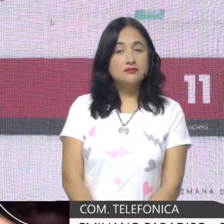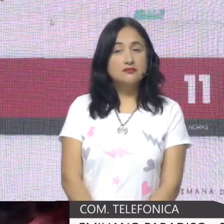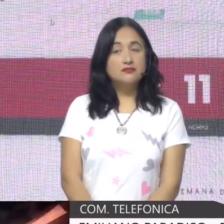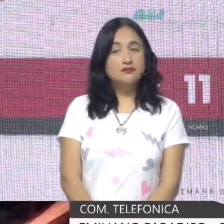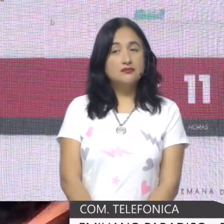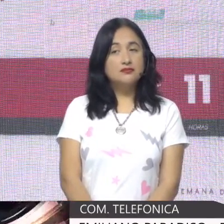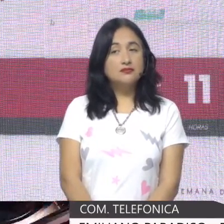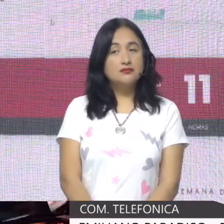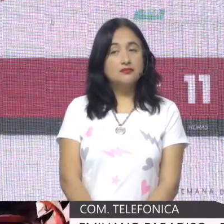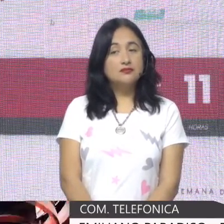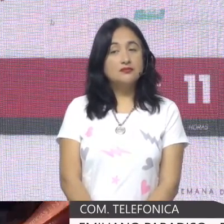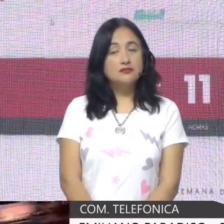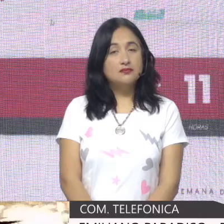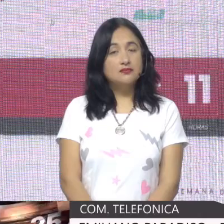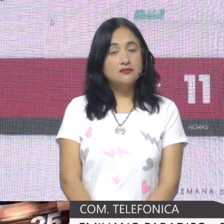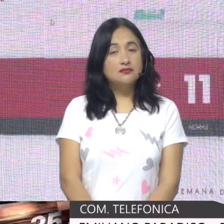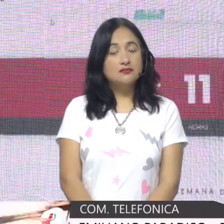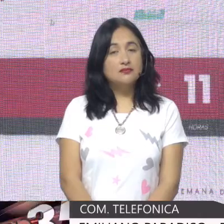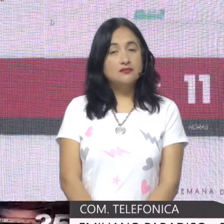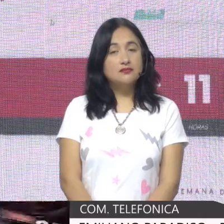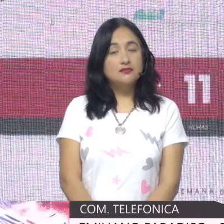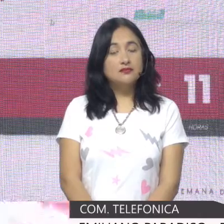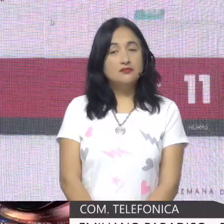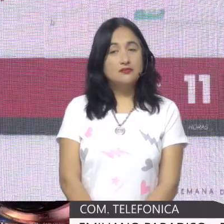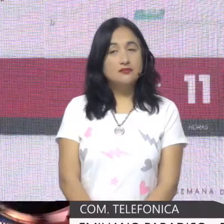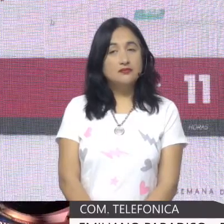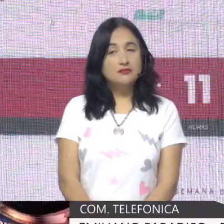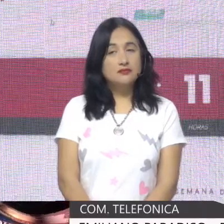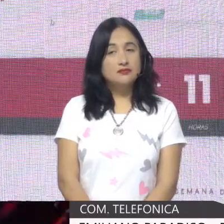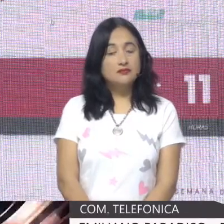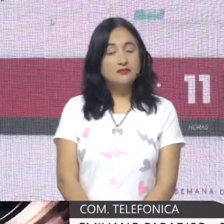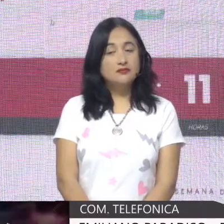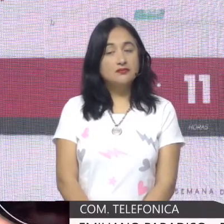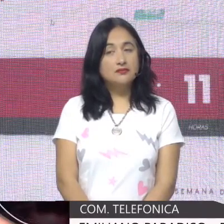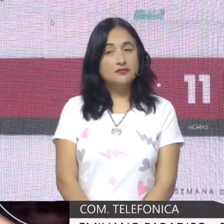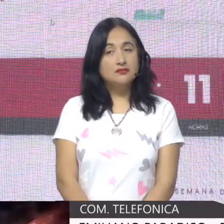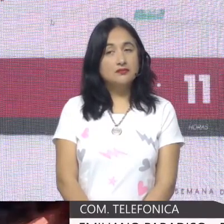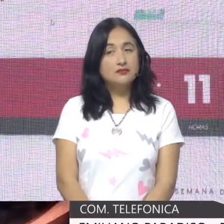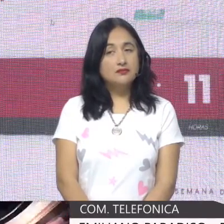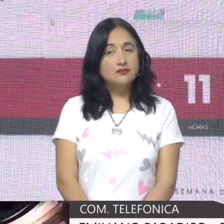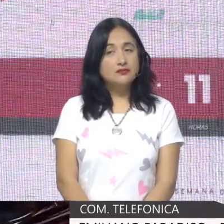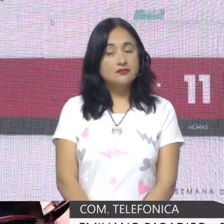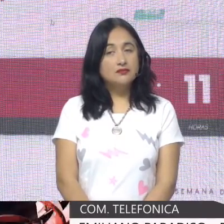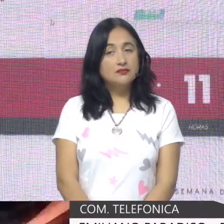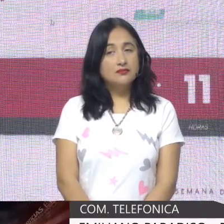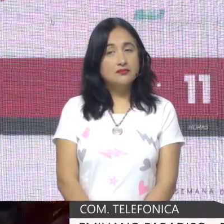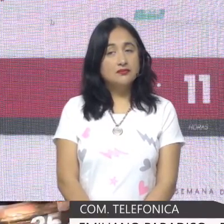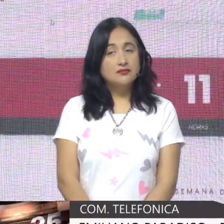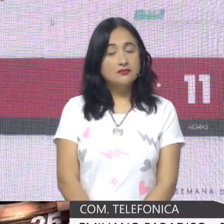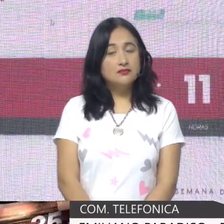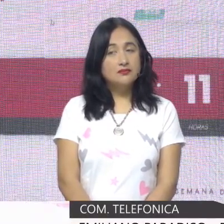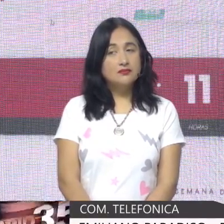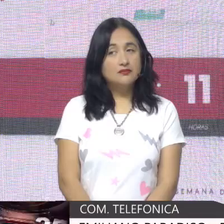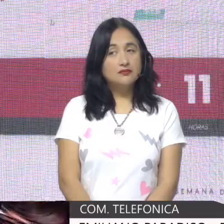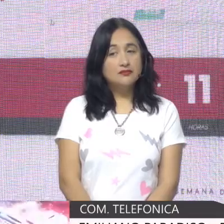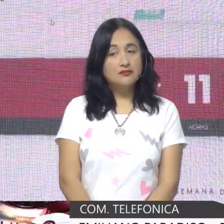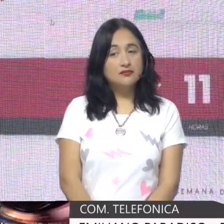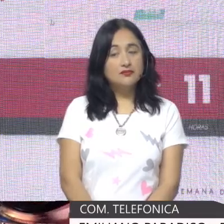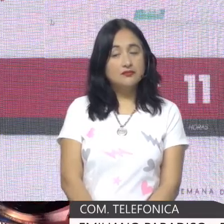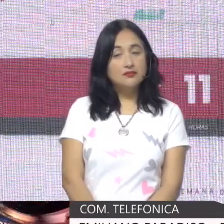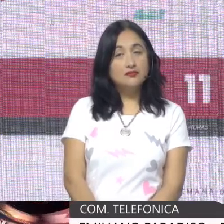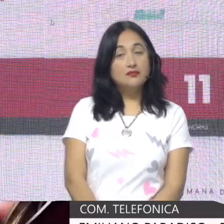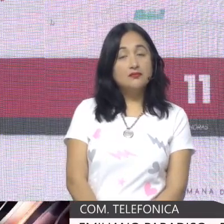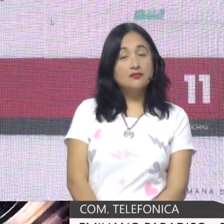remodelando todo para poner en funcionamiento a disposición de todos los jóvenes, y posteriormente, a partir de las 15 horas hasta las 18,